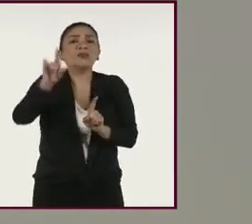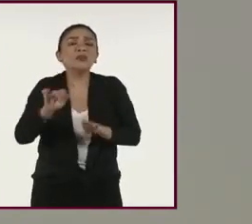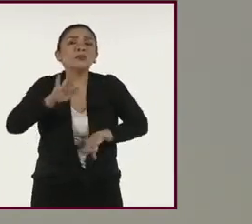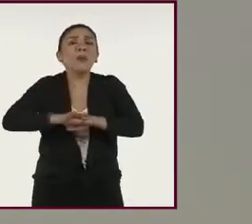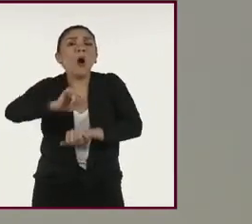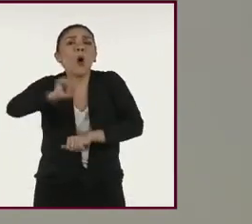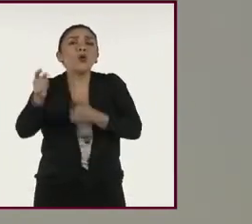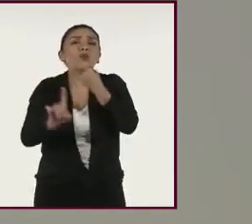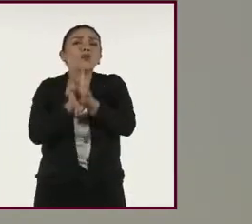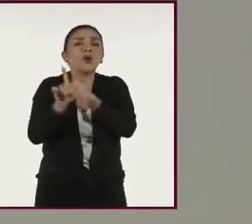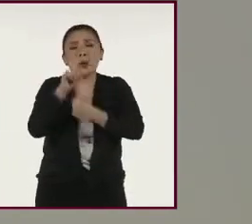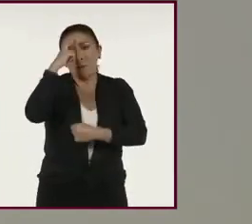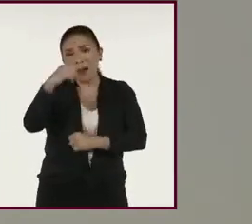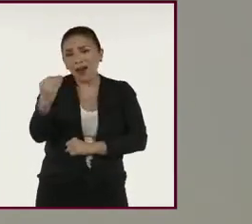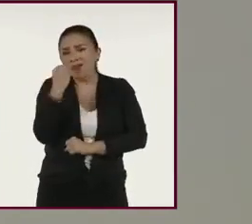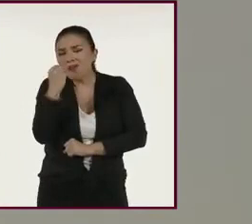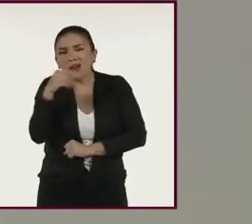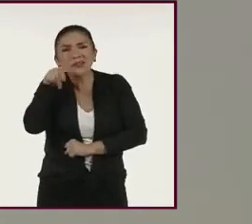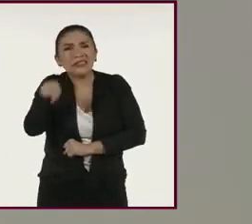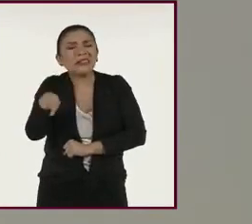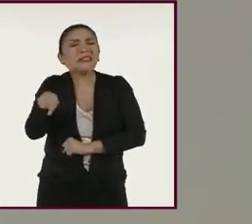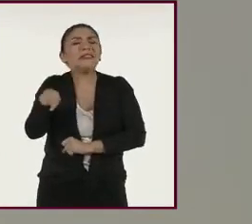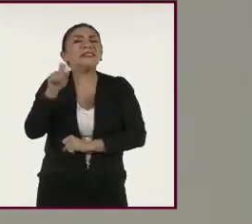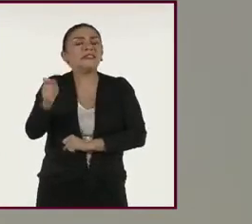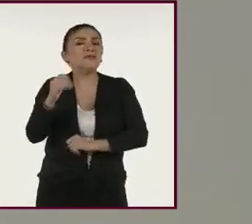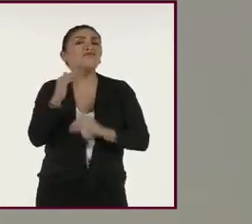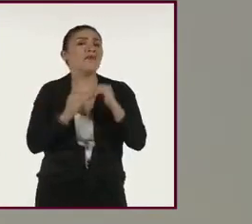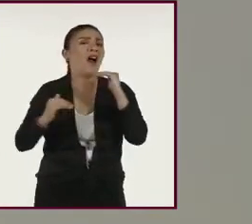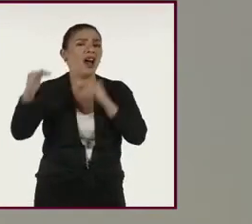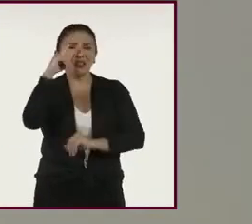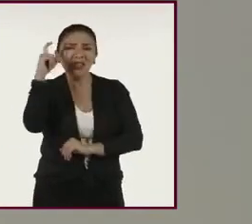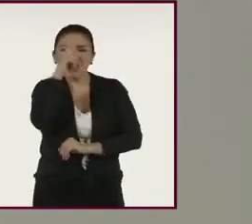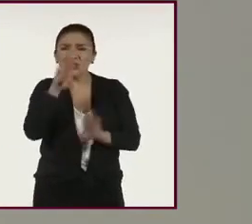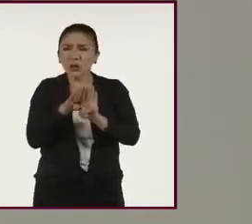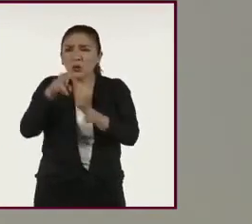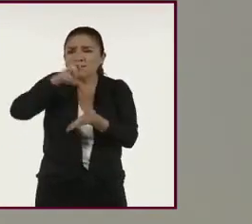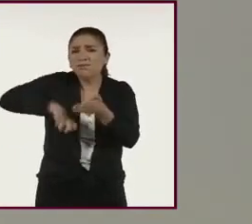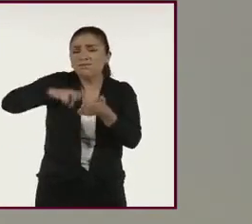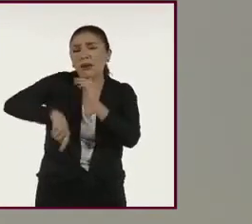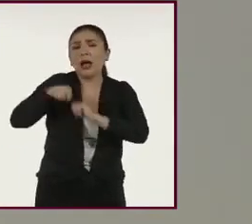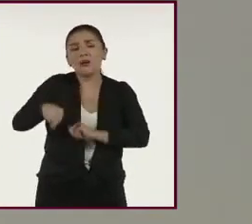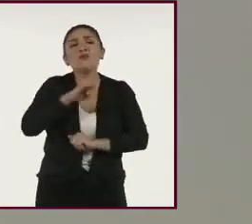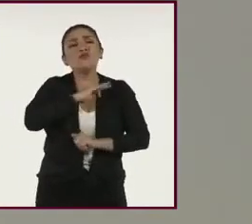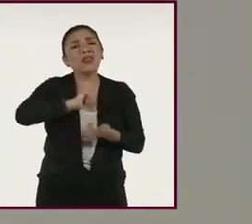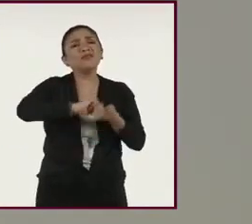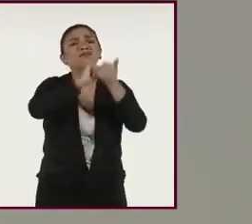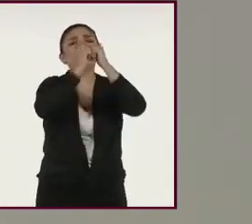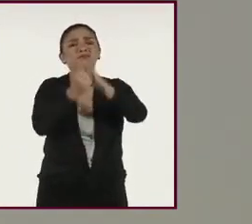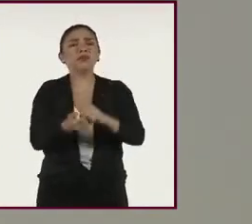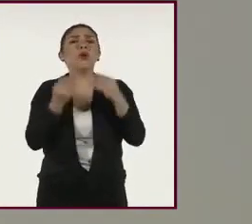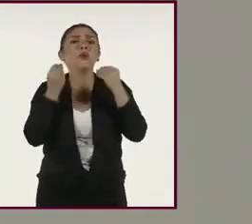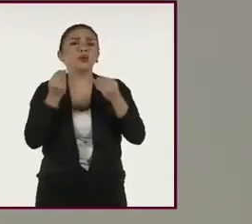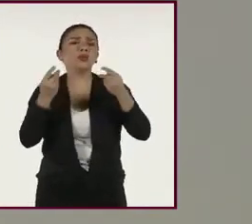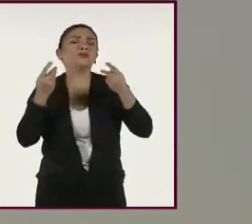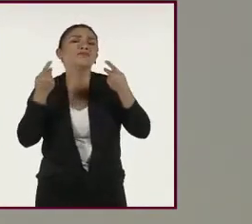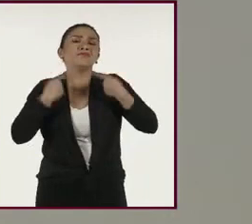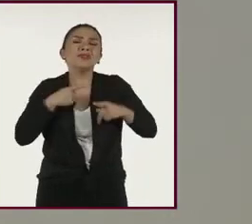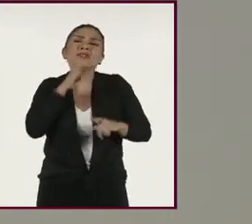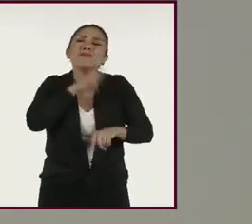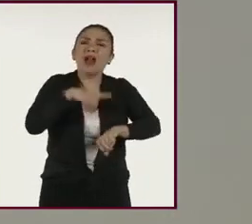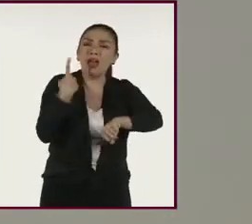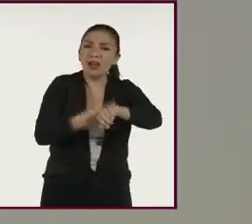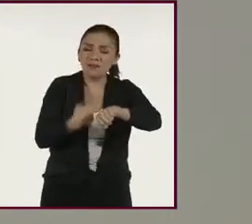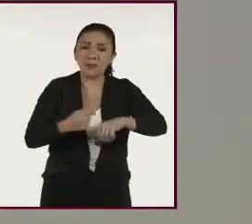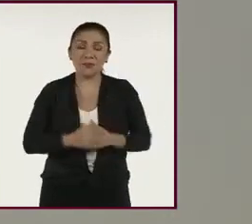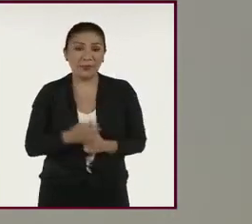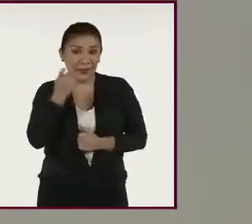trastornos de la conducta alimentaria que son de una alta complejidad y que traen consigo un gran número de disfunción. Para